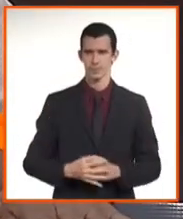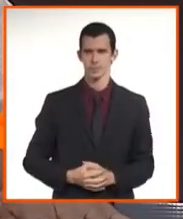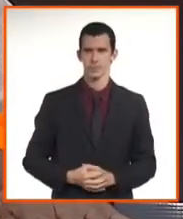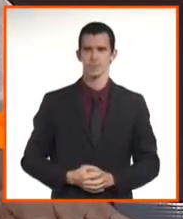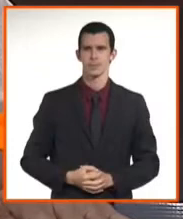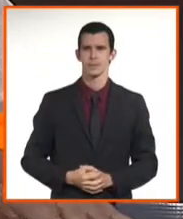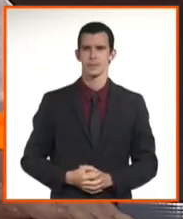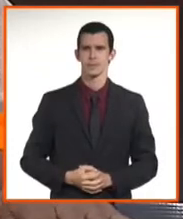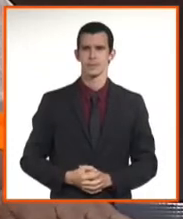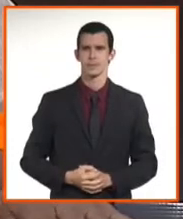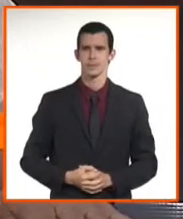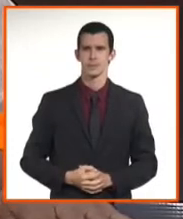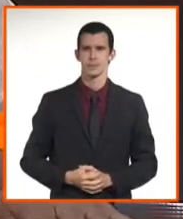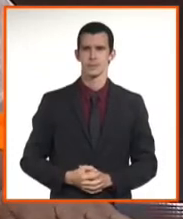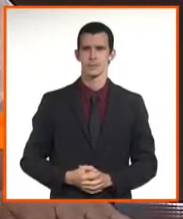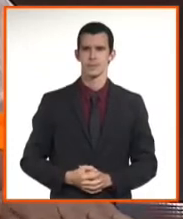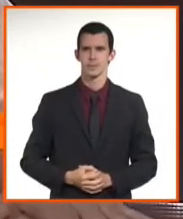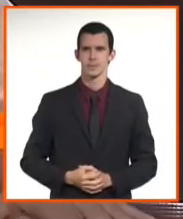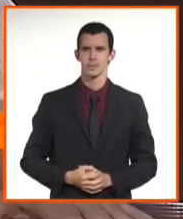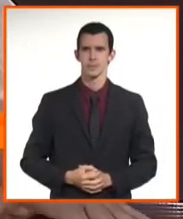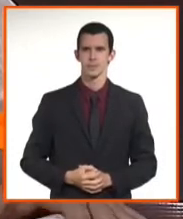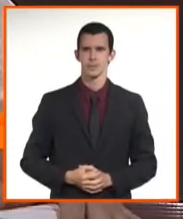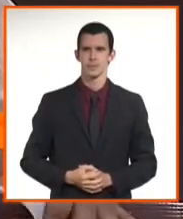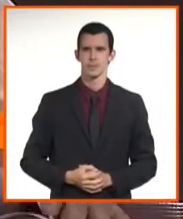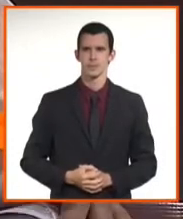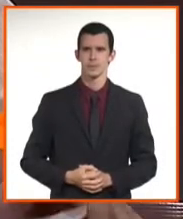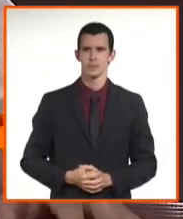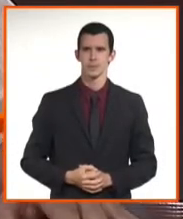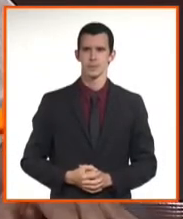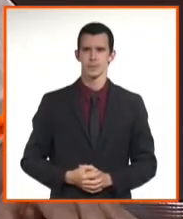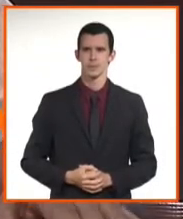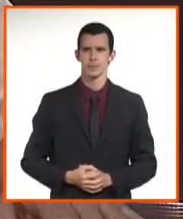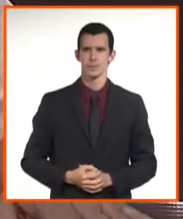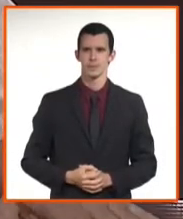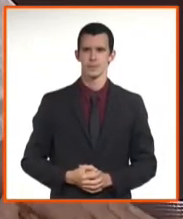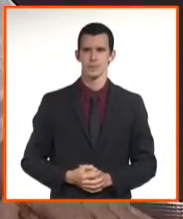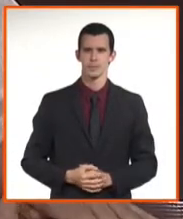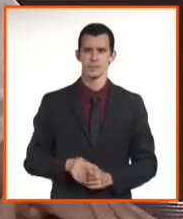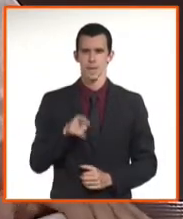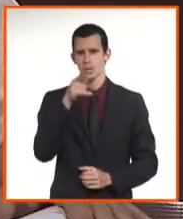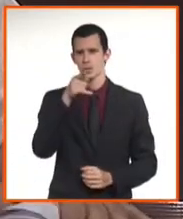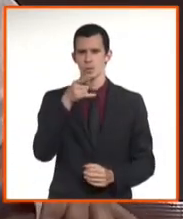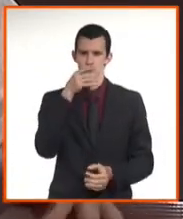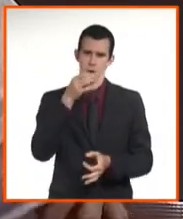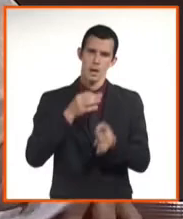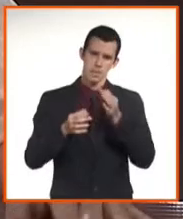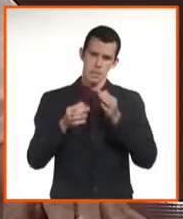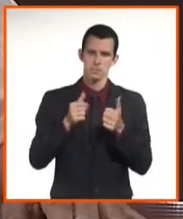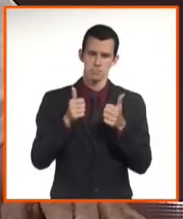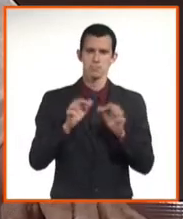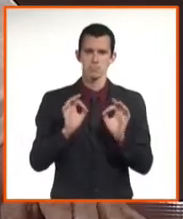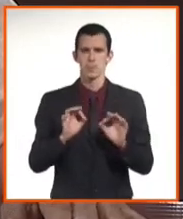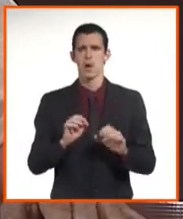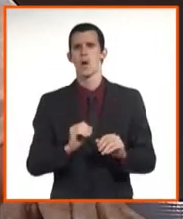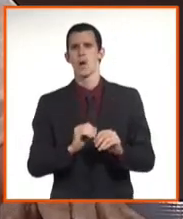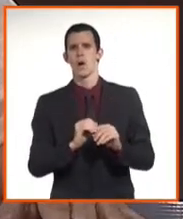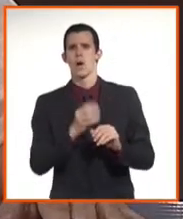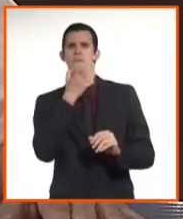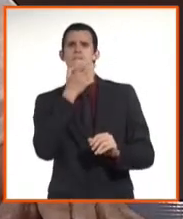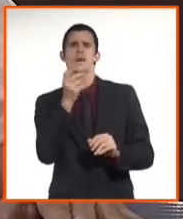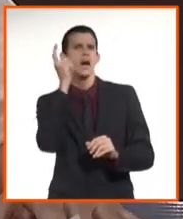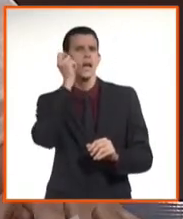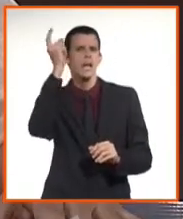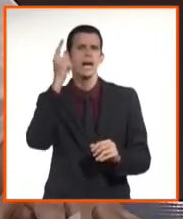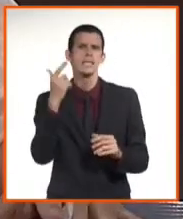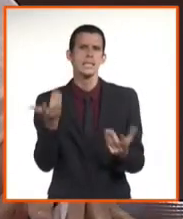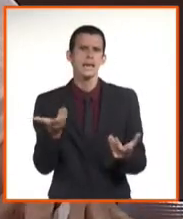surge un programa concebido por el comandante jefe como parte de la revolución energética y que se crea con dos